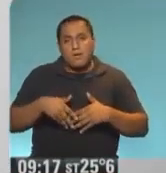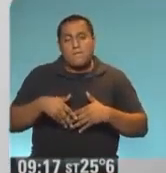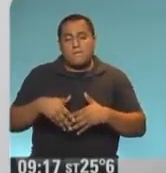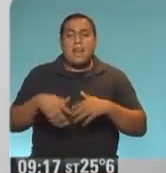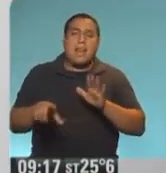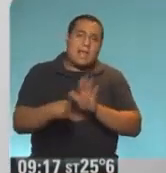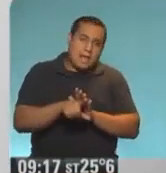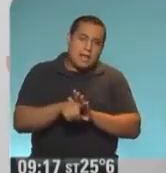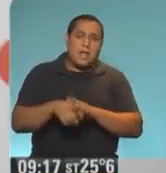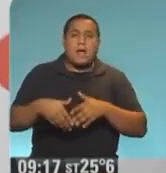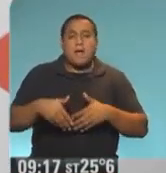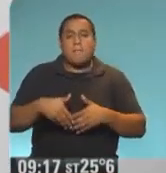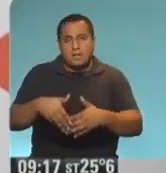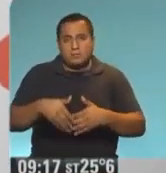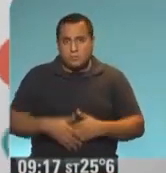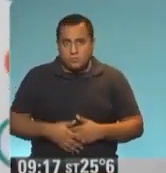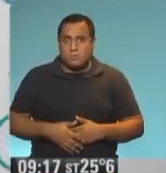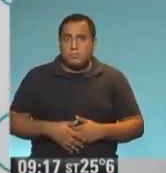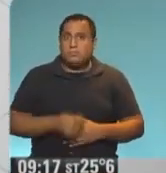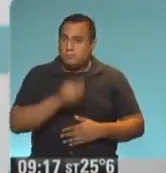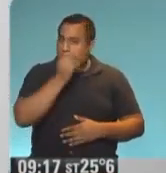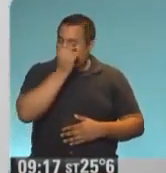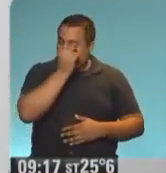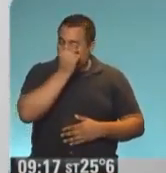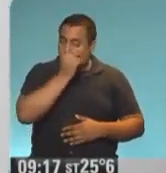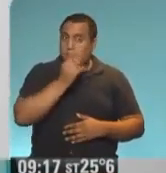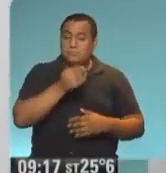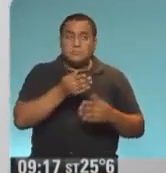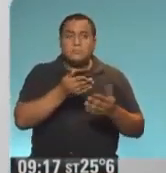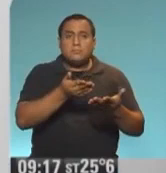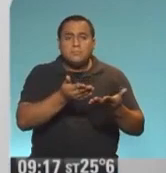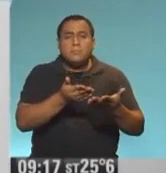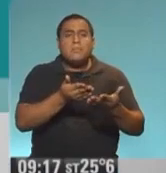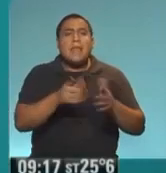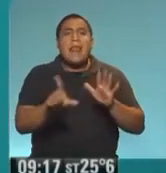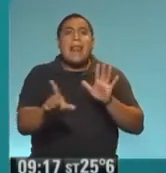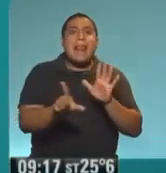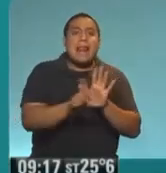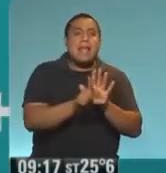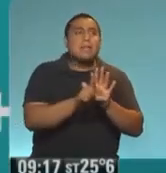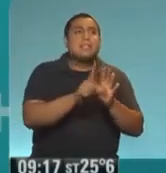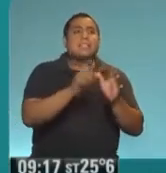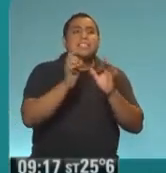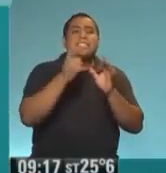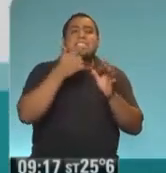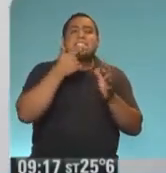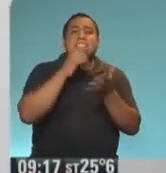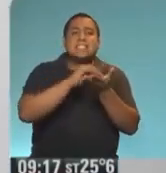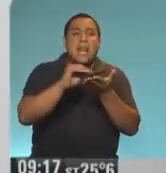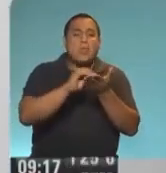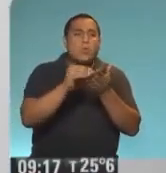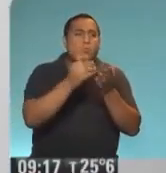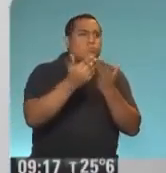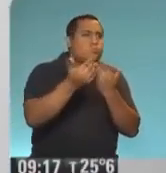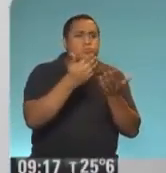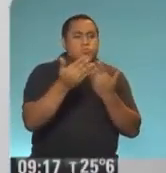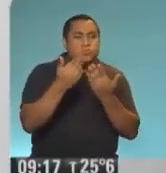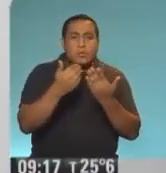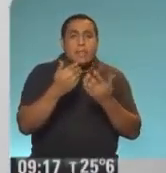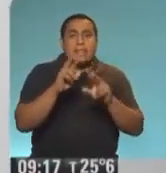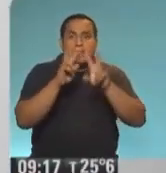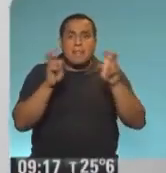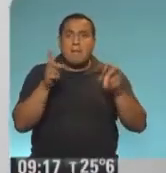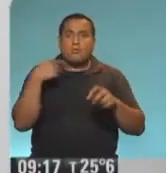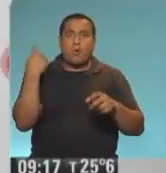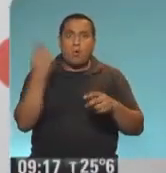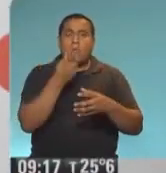legal del embarazo, que tiene que ver justamente con la ley que se está tratando en el Senado, un tema que también nos compromete a todos y